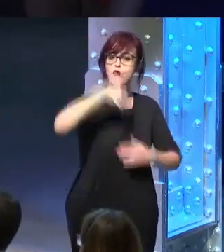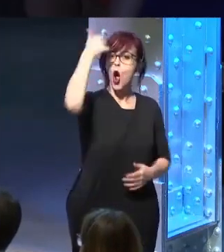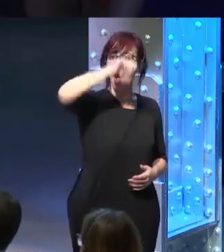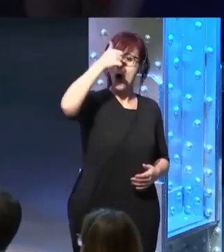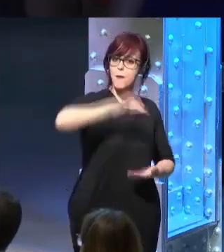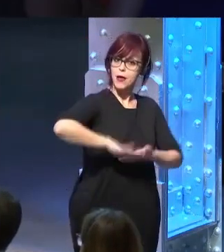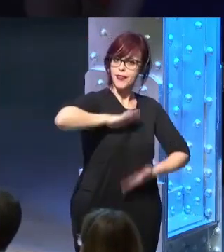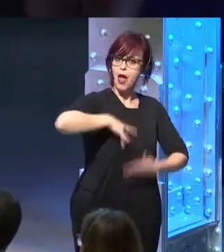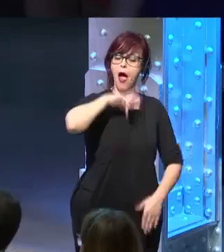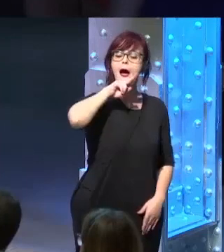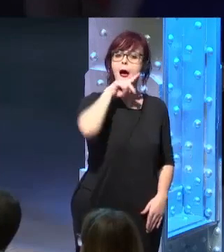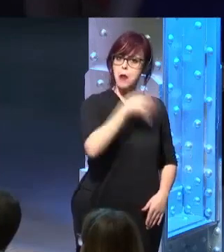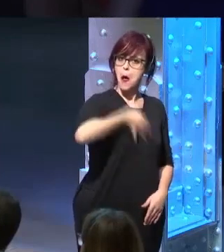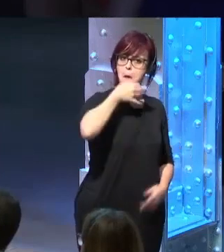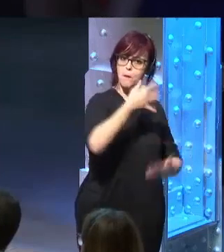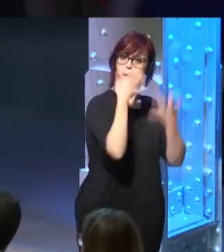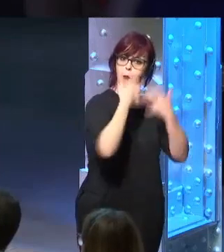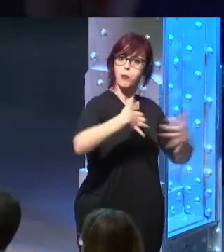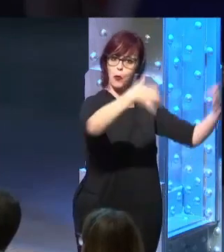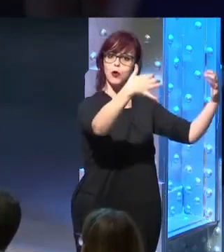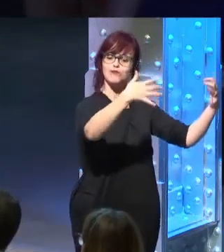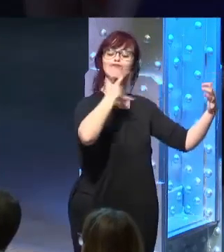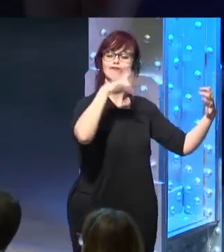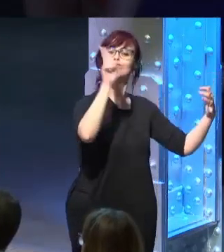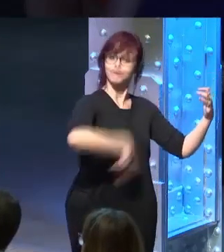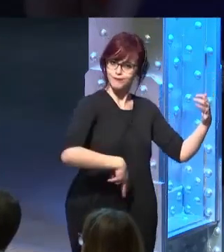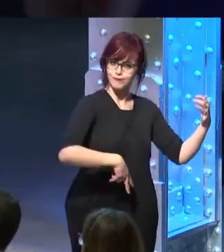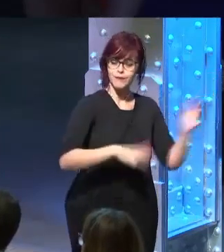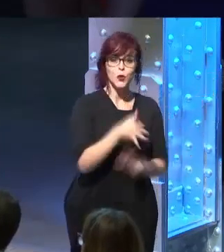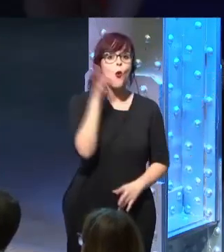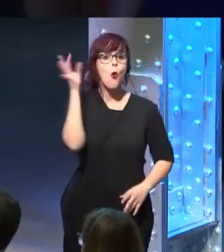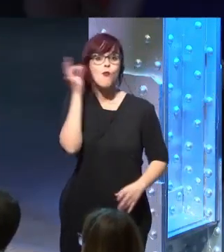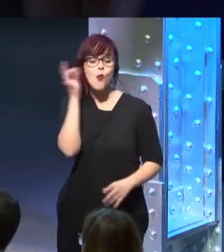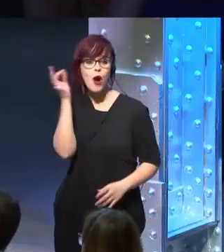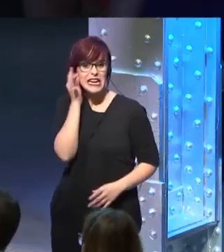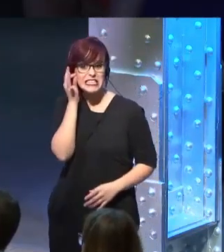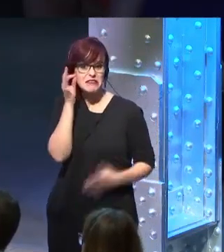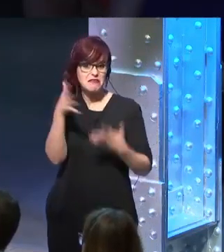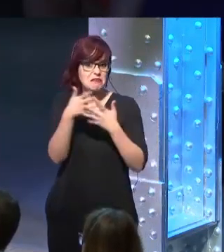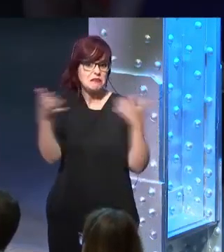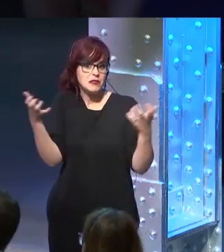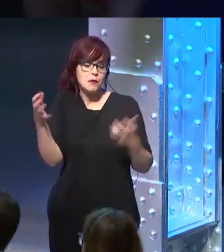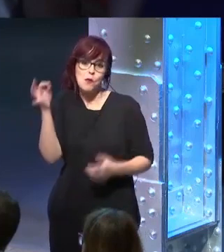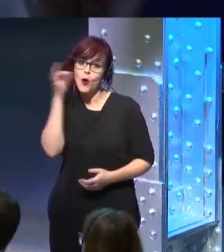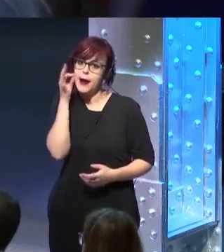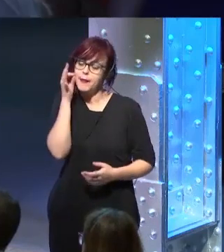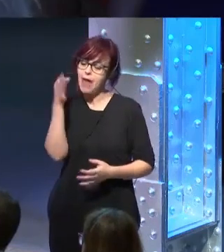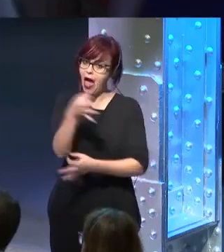Una mujer hablando en público, la mayor parte de las veces, por definición, no era una mujer